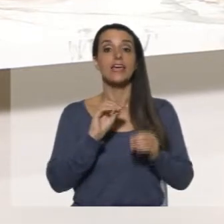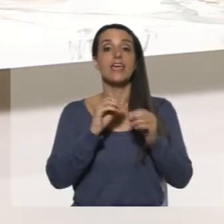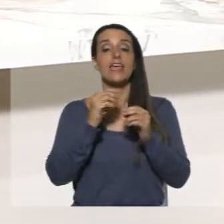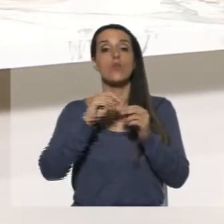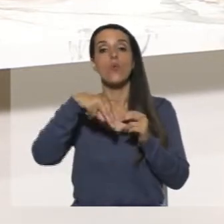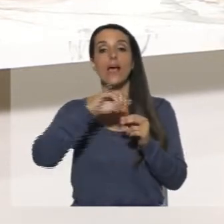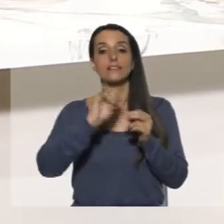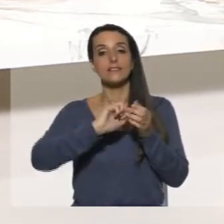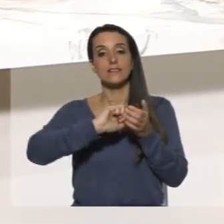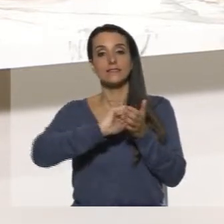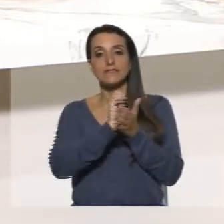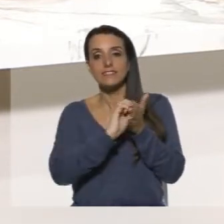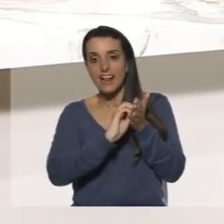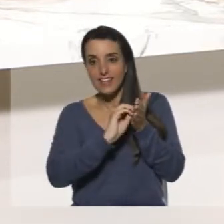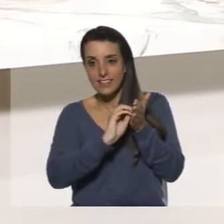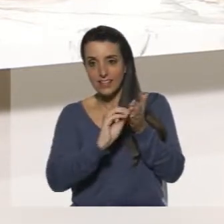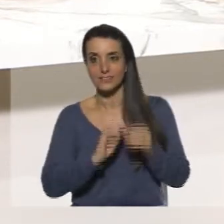Me encanta. Bien, bien.